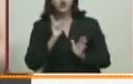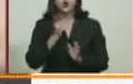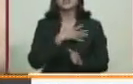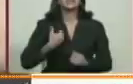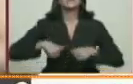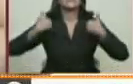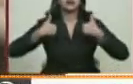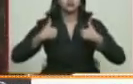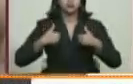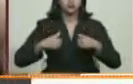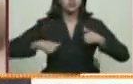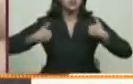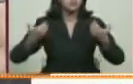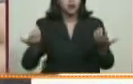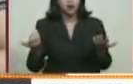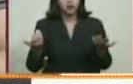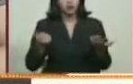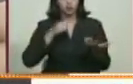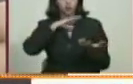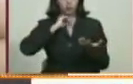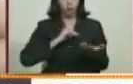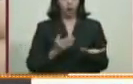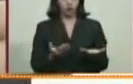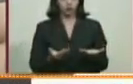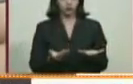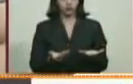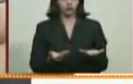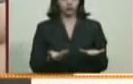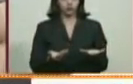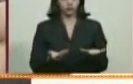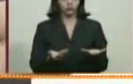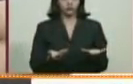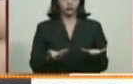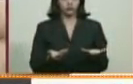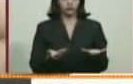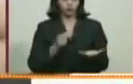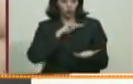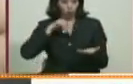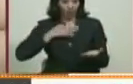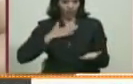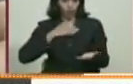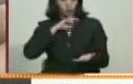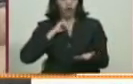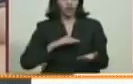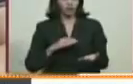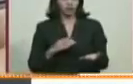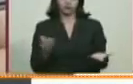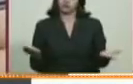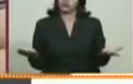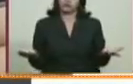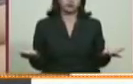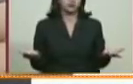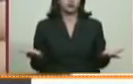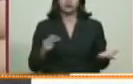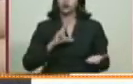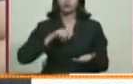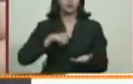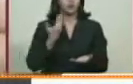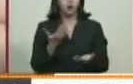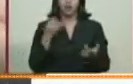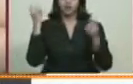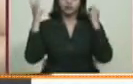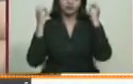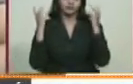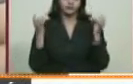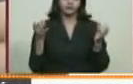¿Qué es el algo más? Los cadáveres nuestros en la tribuna. Entonces no se puede satirizar.